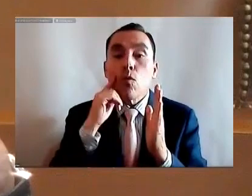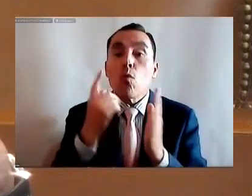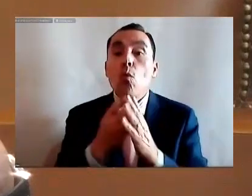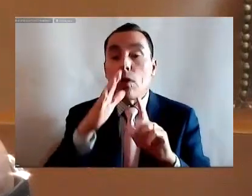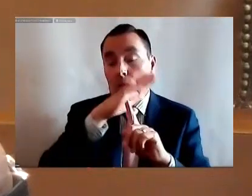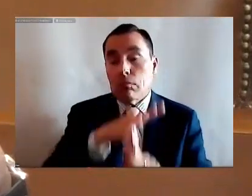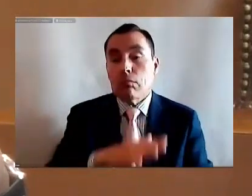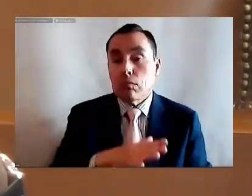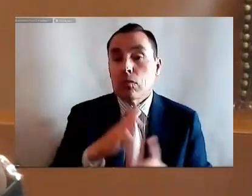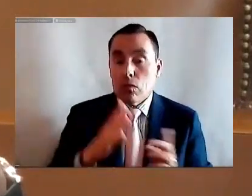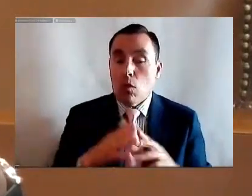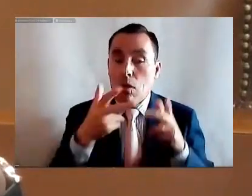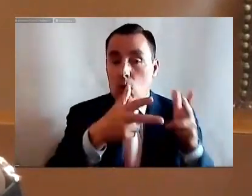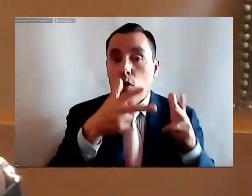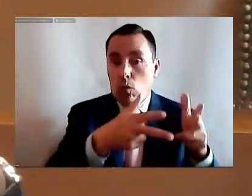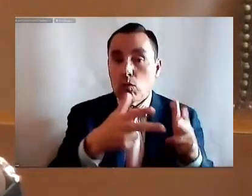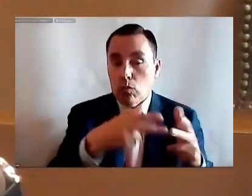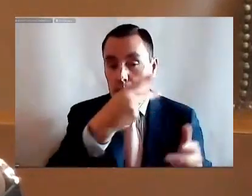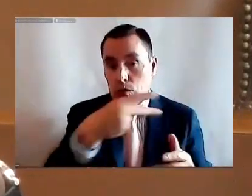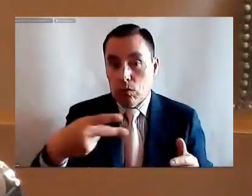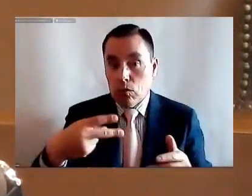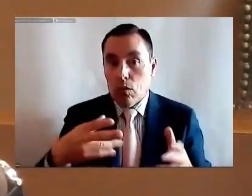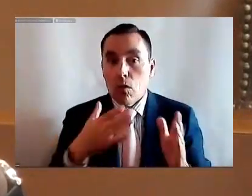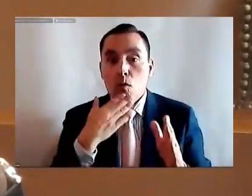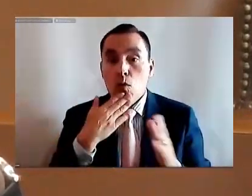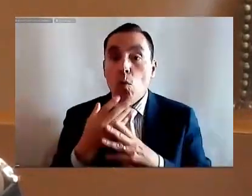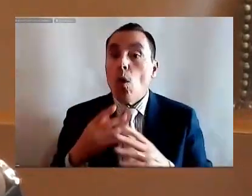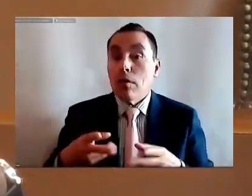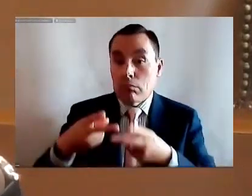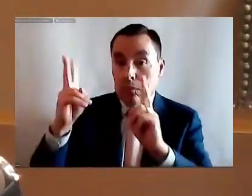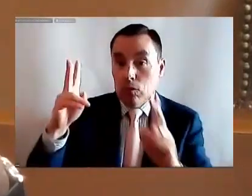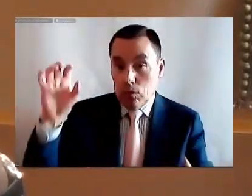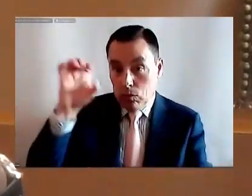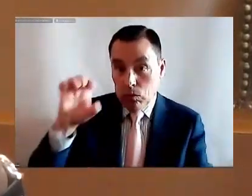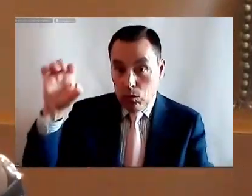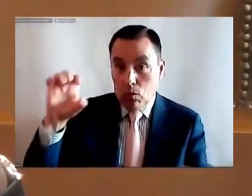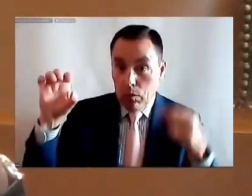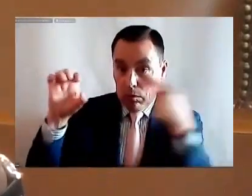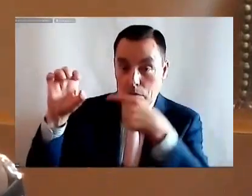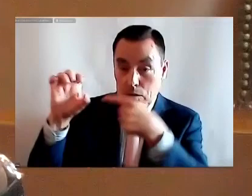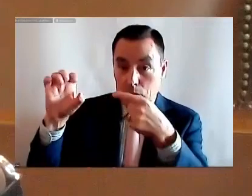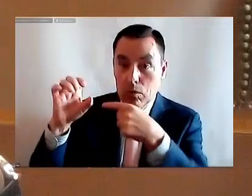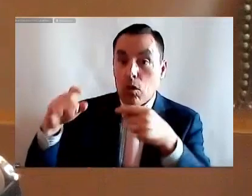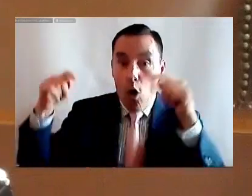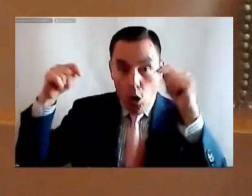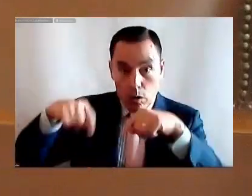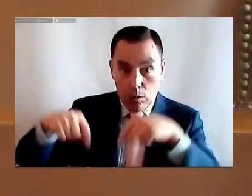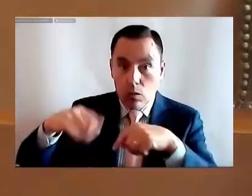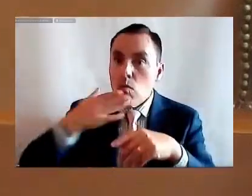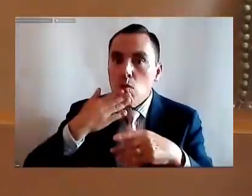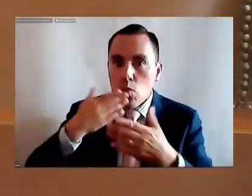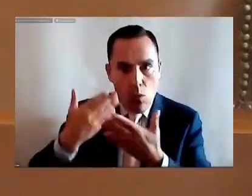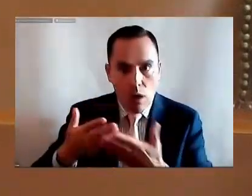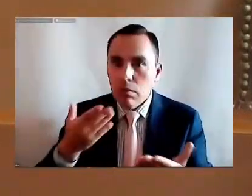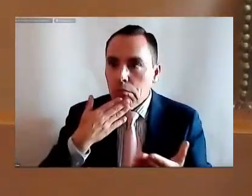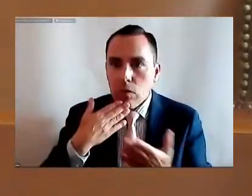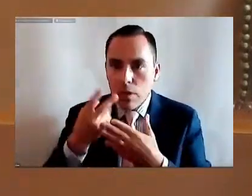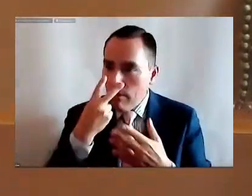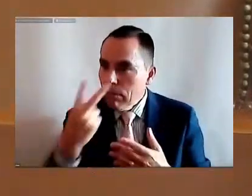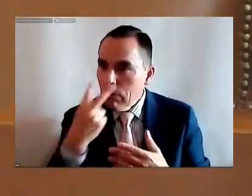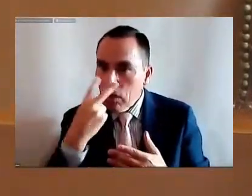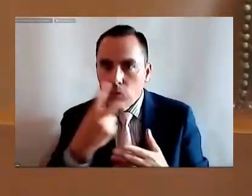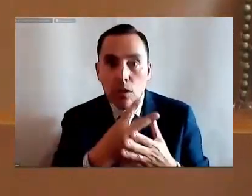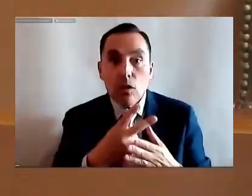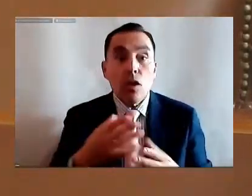acoso sexual. Y en realidad en el derecho europeo se han comprado harto de que es discriminatorio, ¿no? Entonces uno tiene que empezar a decir, cuando el hombre es víctima